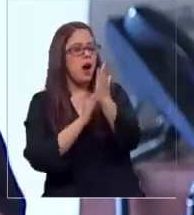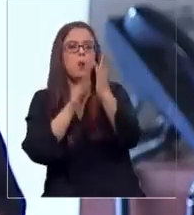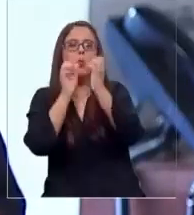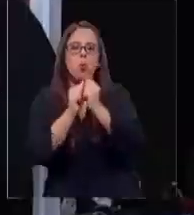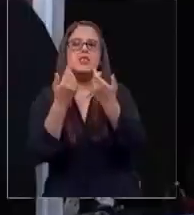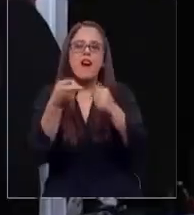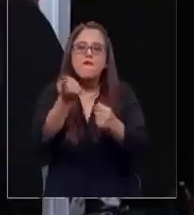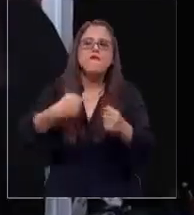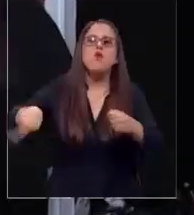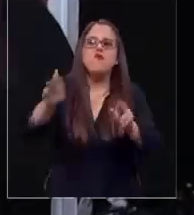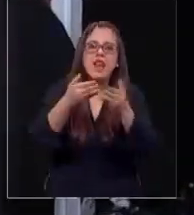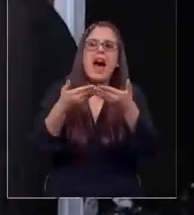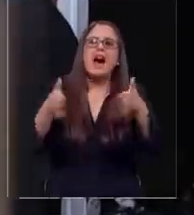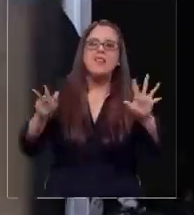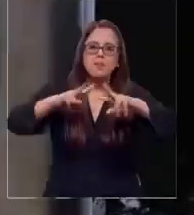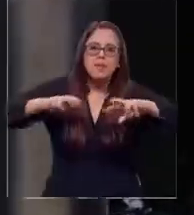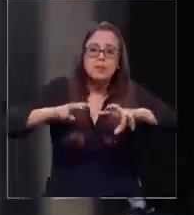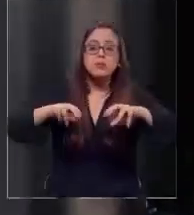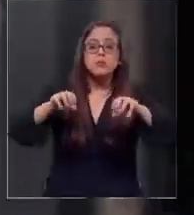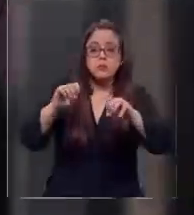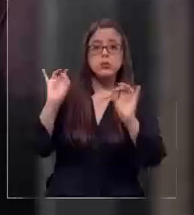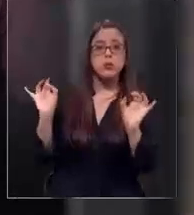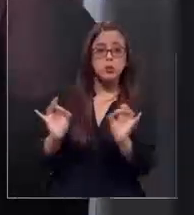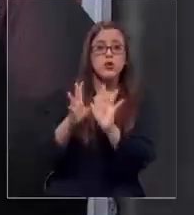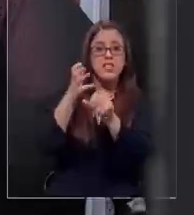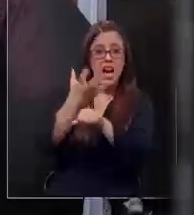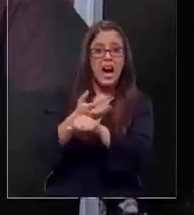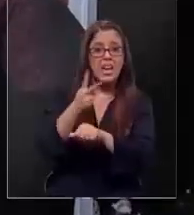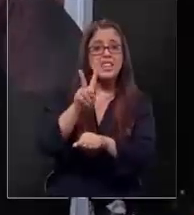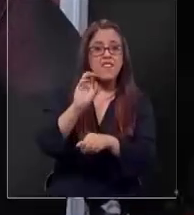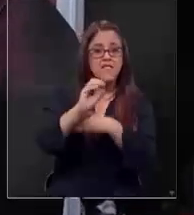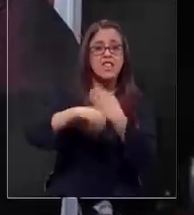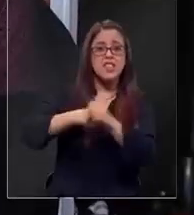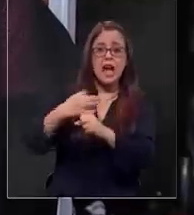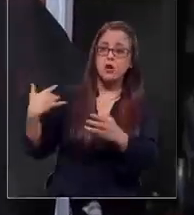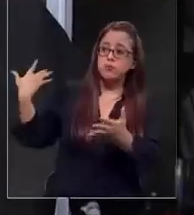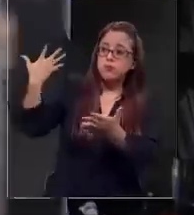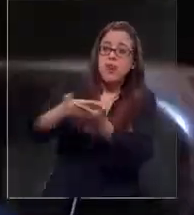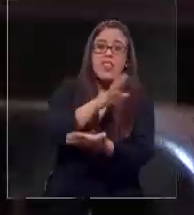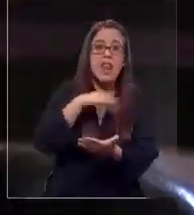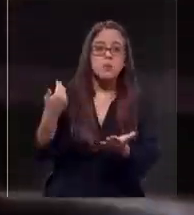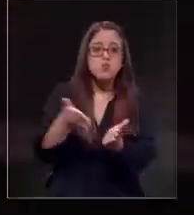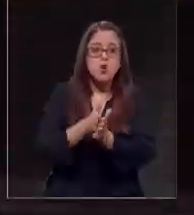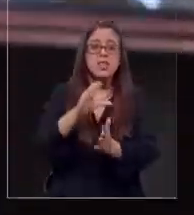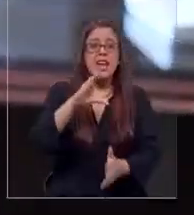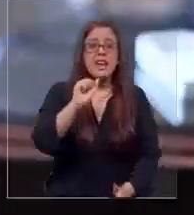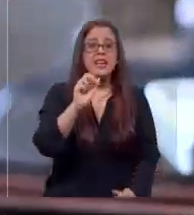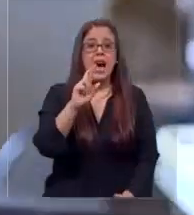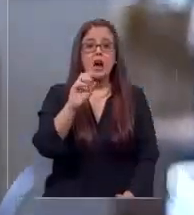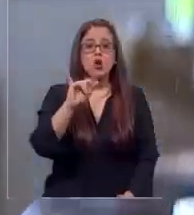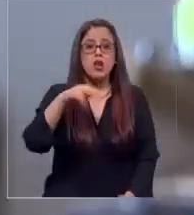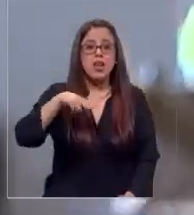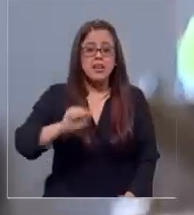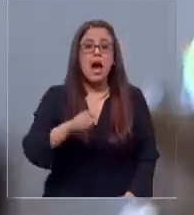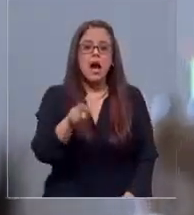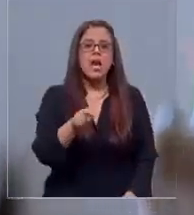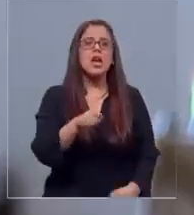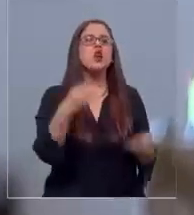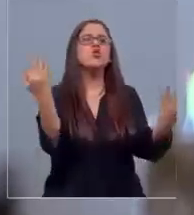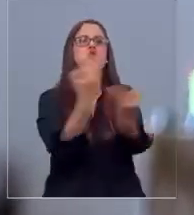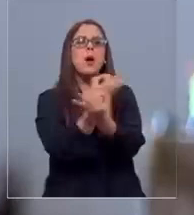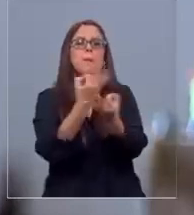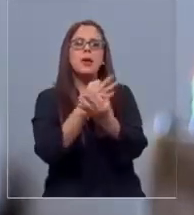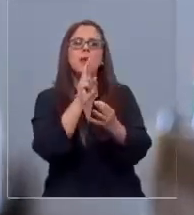la investigación. Aunque existe esta posibilidad a 20 años de la muerte de Carolina, este abogado nos explica que los resultados